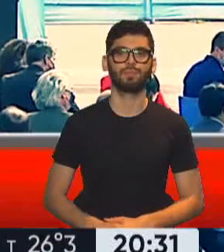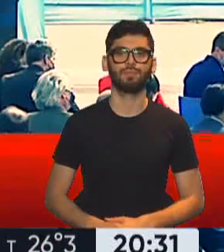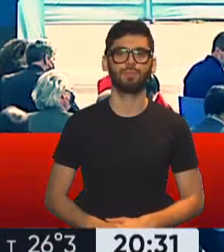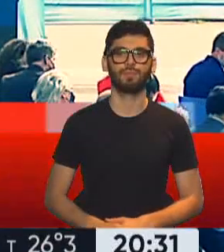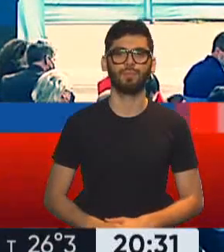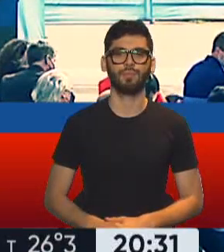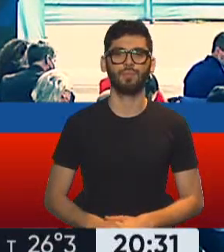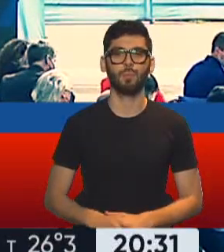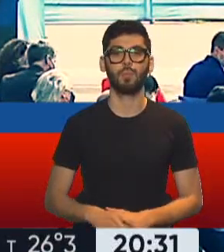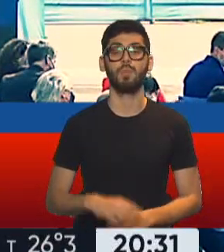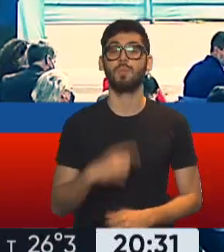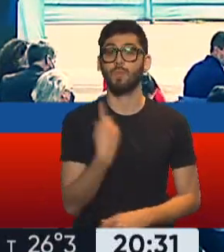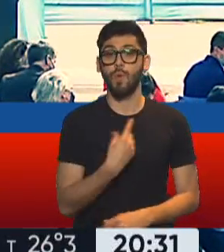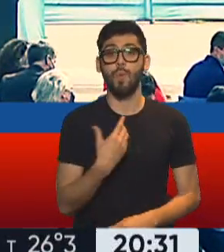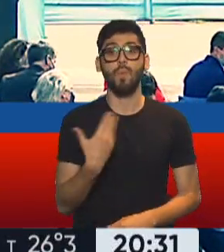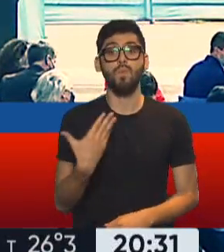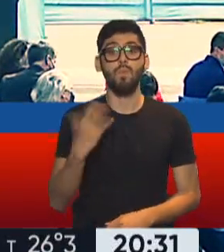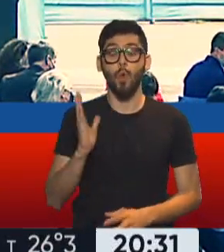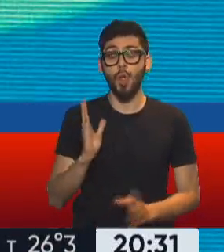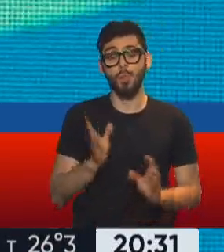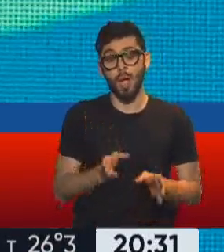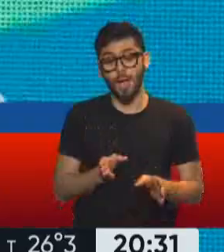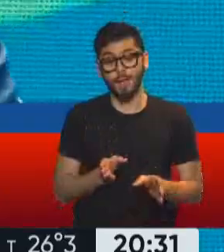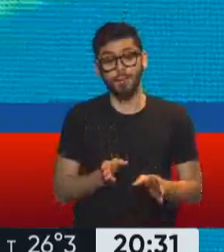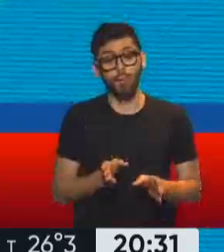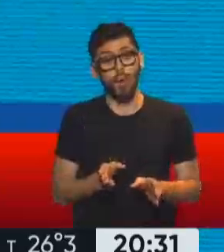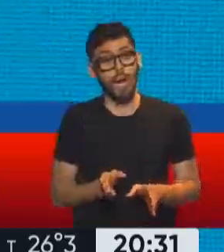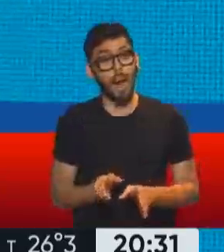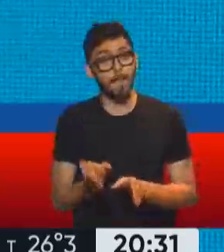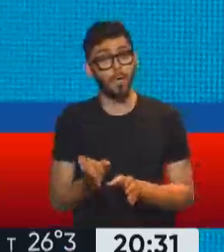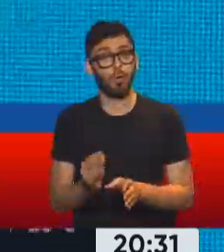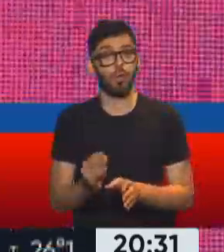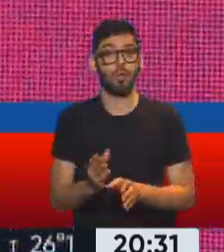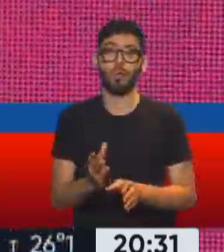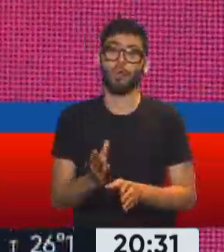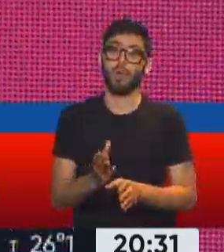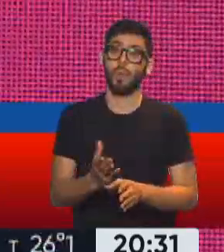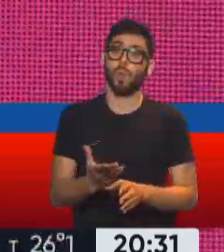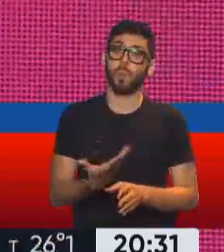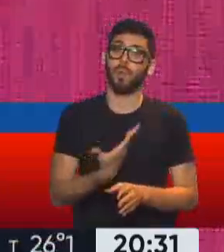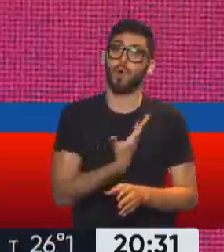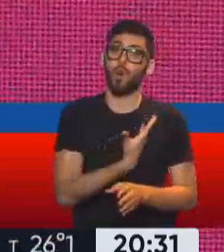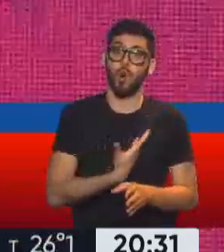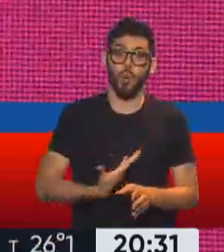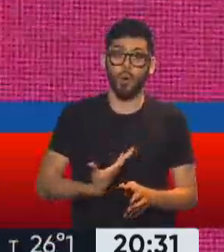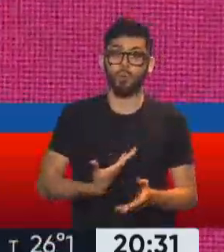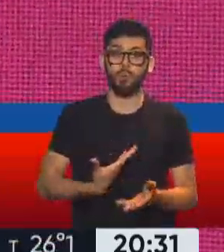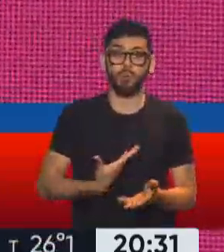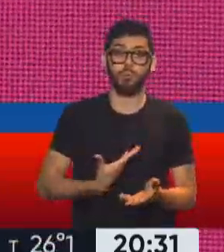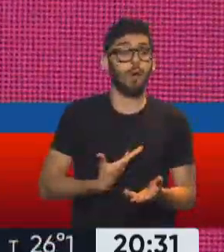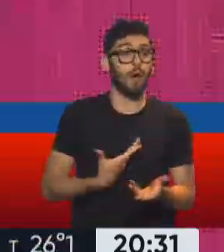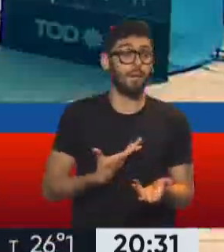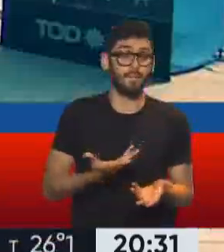Podemos tomar un camino donde los que nos gobiernan nos inviten a enamorarnos del Fondo